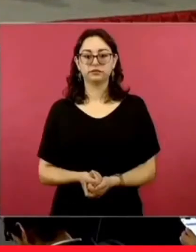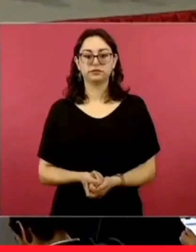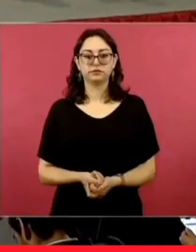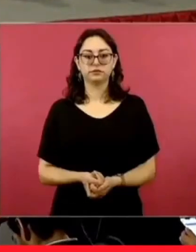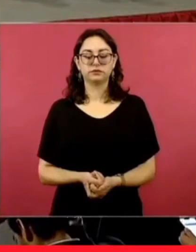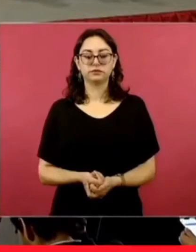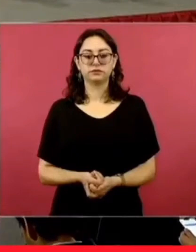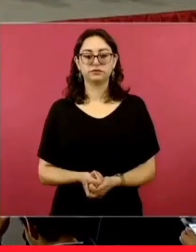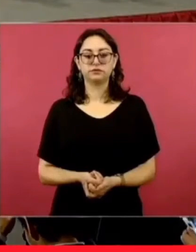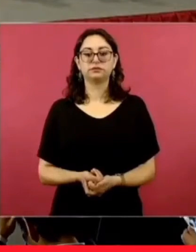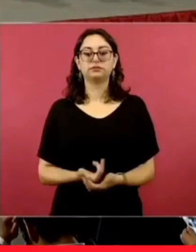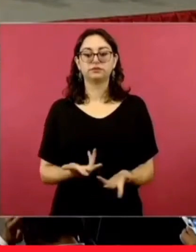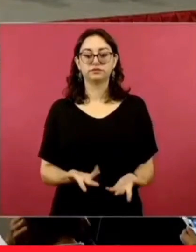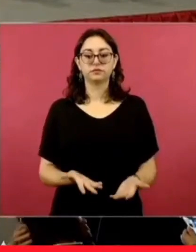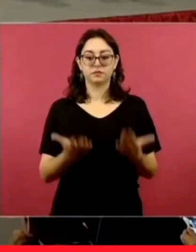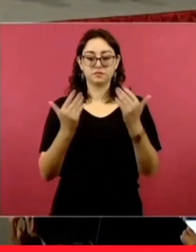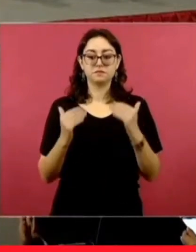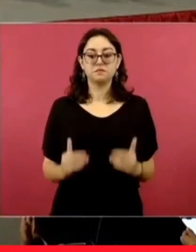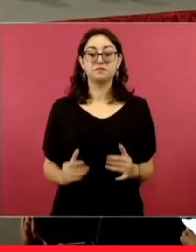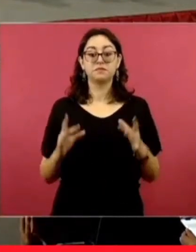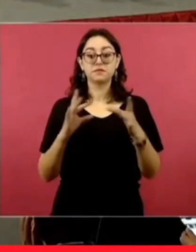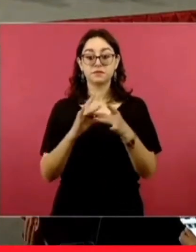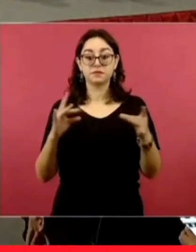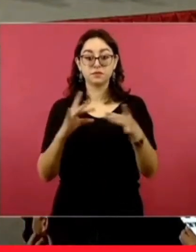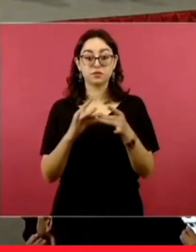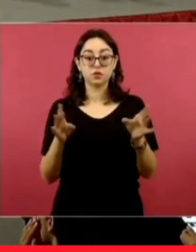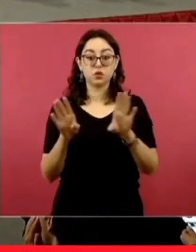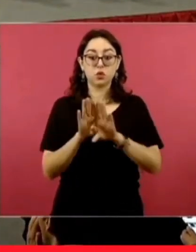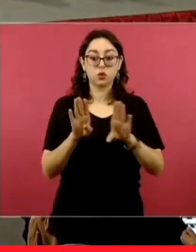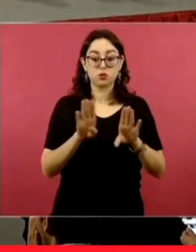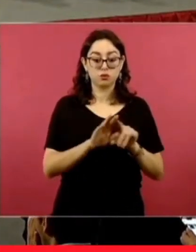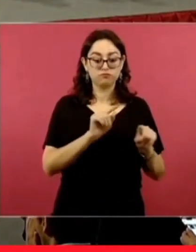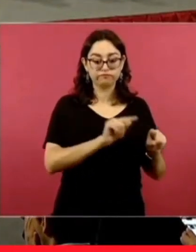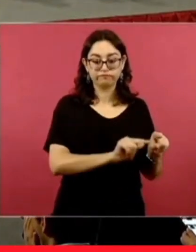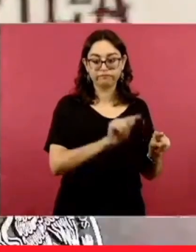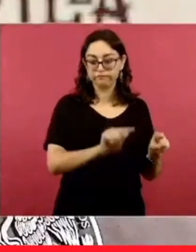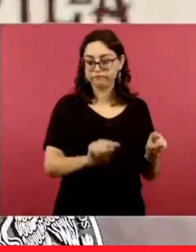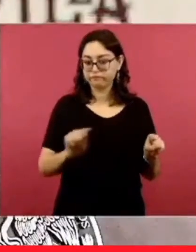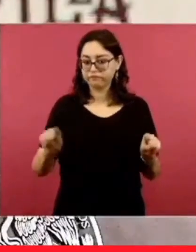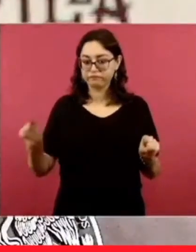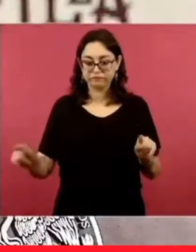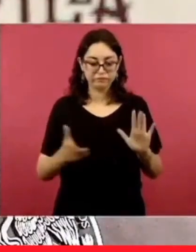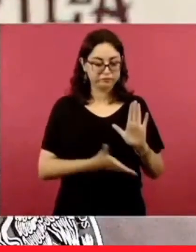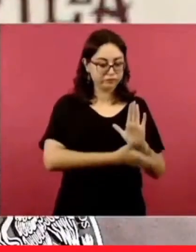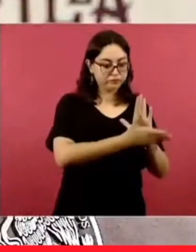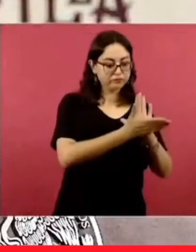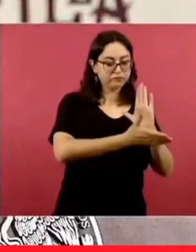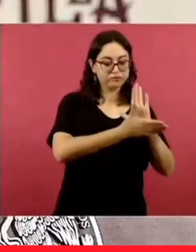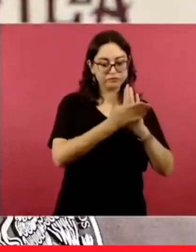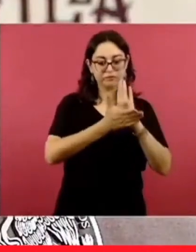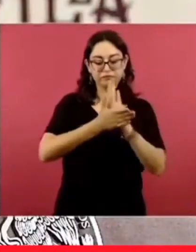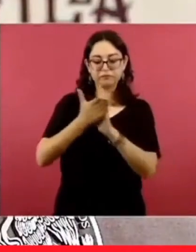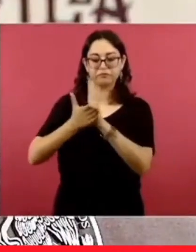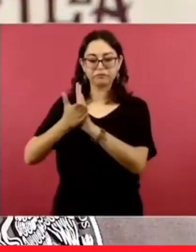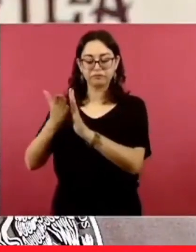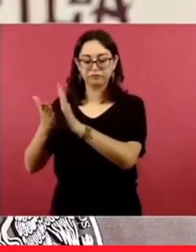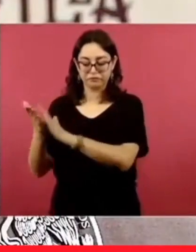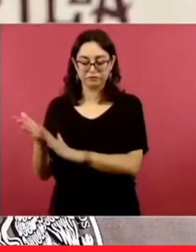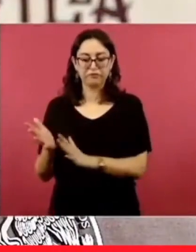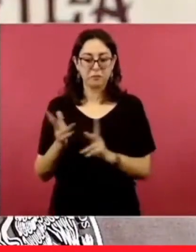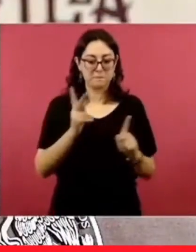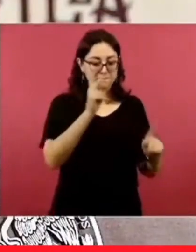siguiente lámina y aquí estaremos explicando cada uno de los sectores, cómo en qué consiste cada uno de los sectores de la obra que ya se está llevando a cabo